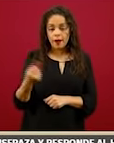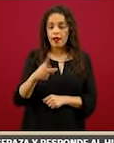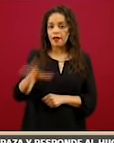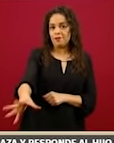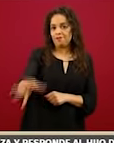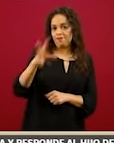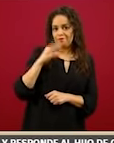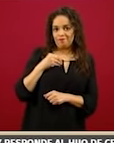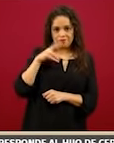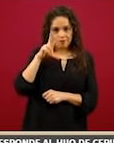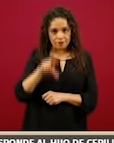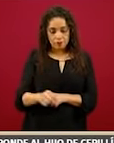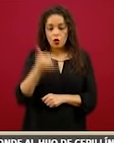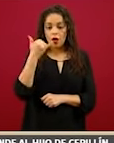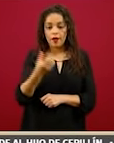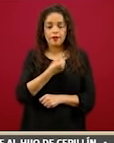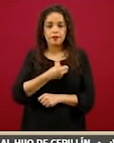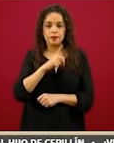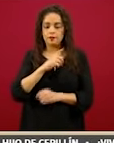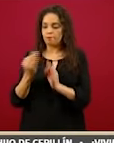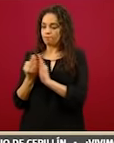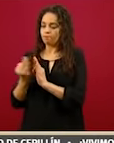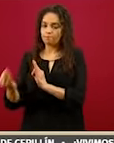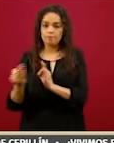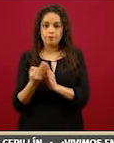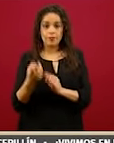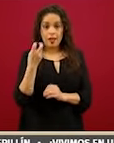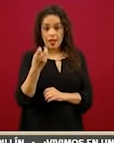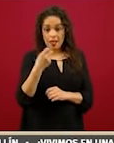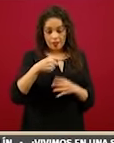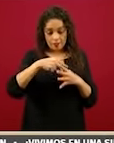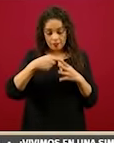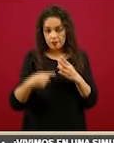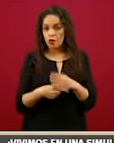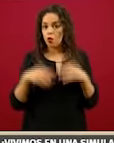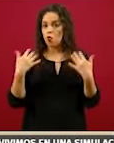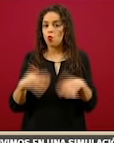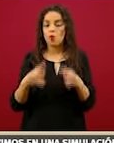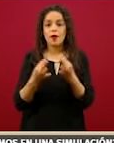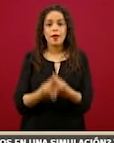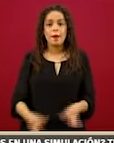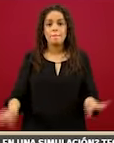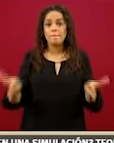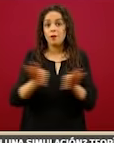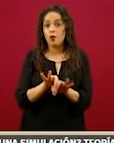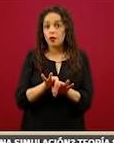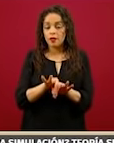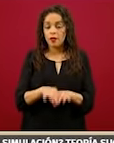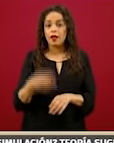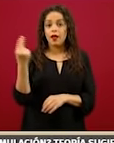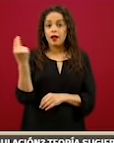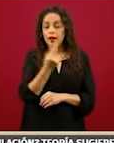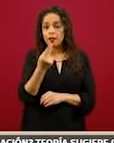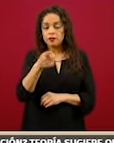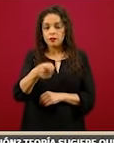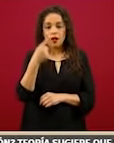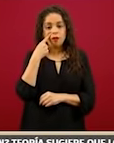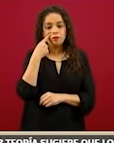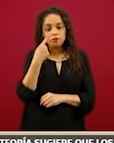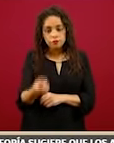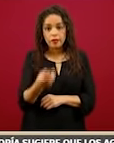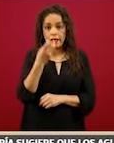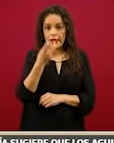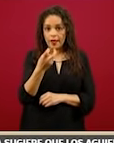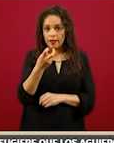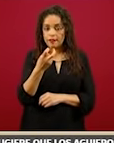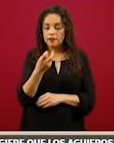y mantener una sana distancia. Eso es fundamental y esto se tiene que ver como una medida adicional